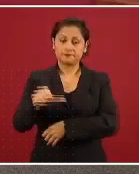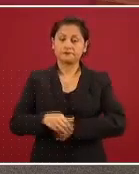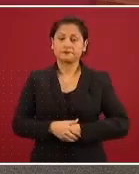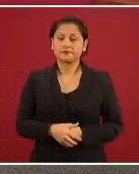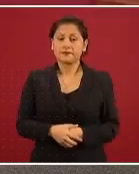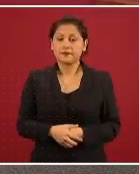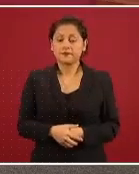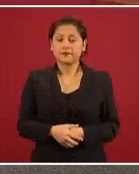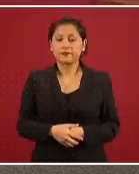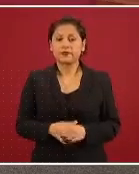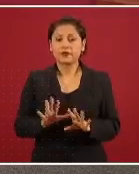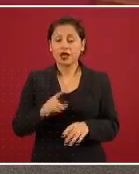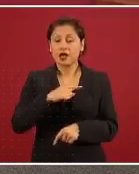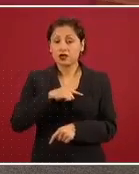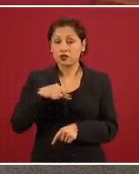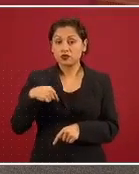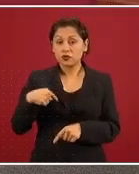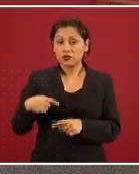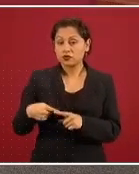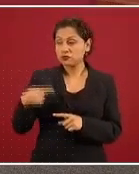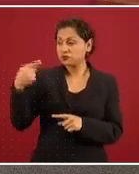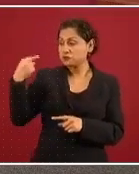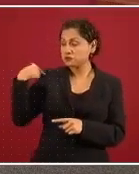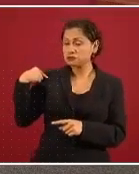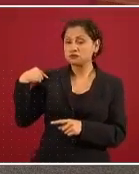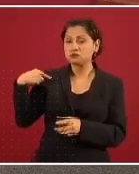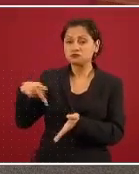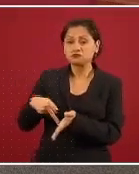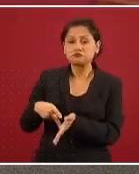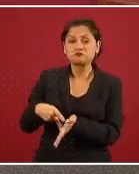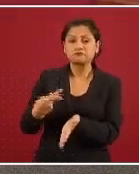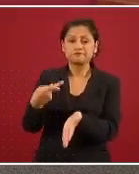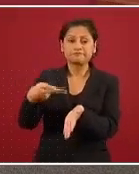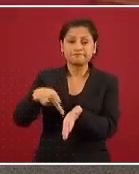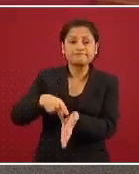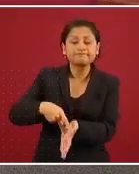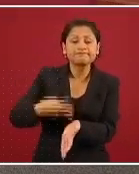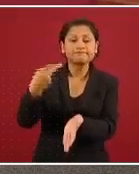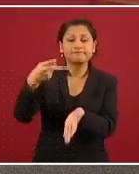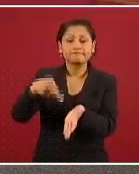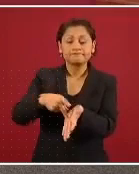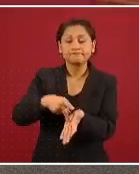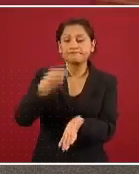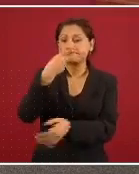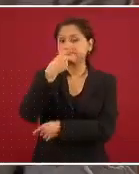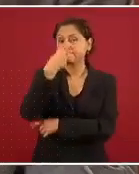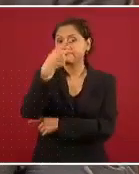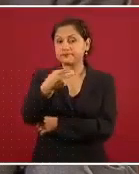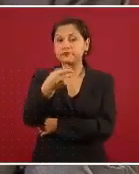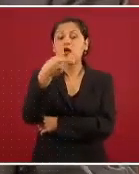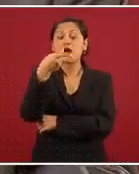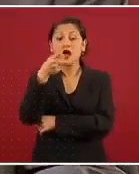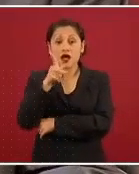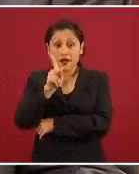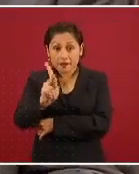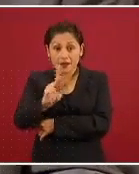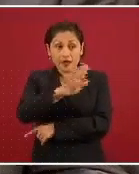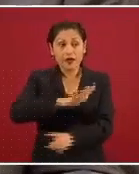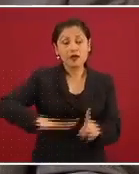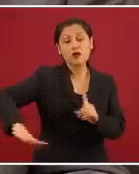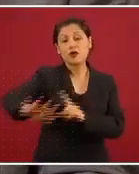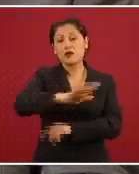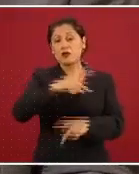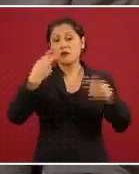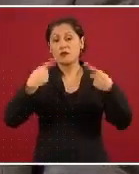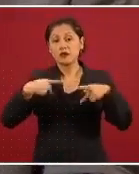Lo hemos venido diciendo, pero nos ayuda mucho la solidaridad del pueblo y nos ayuda mucho la fraternidad